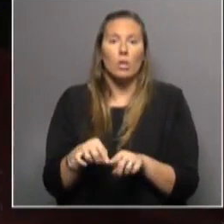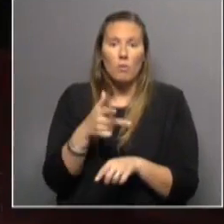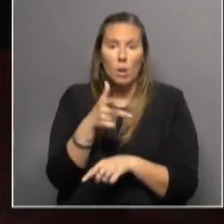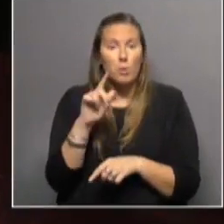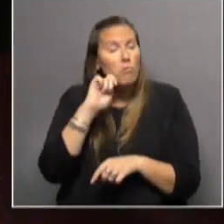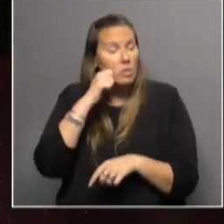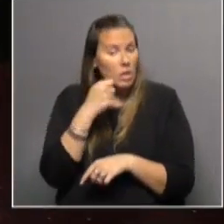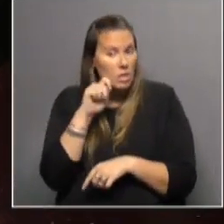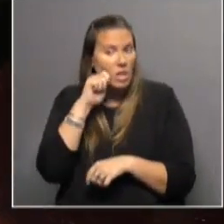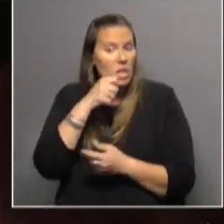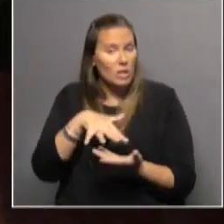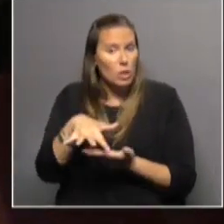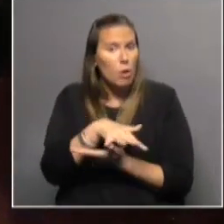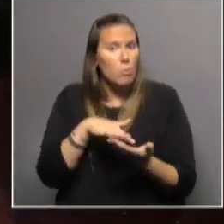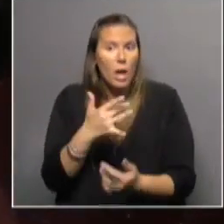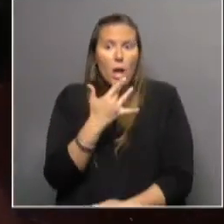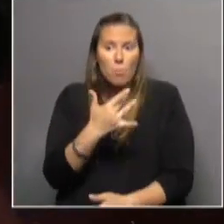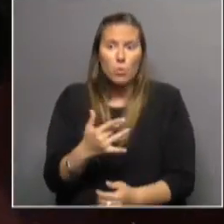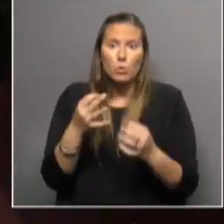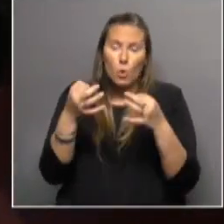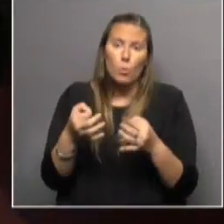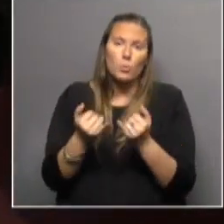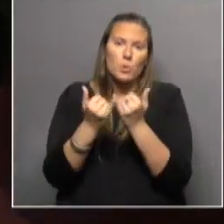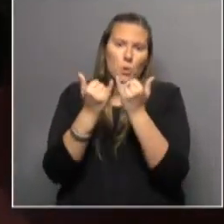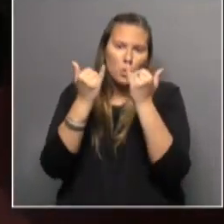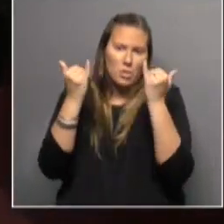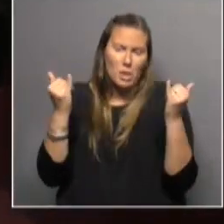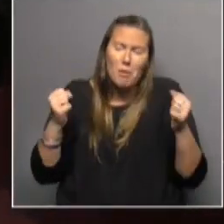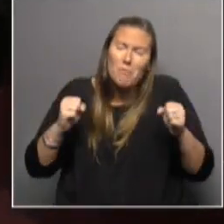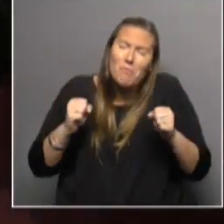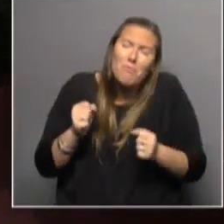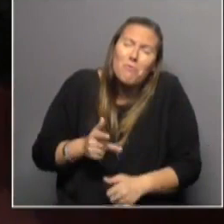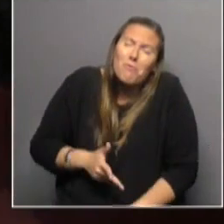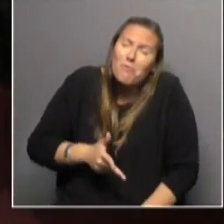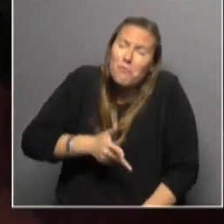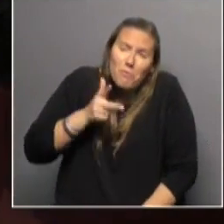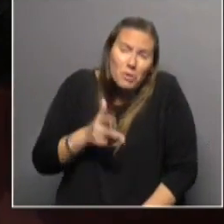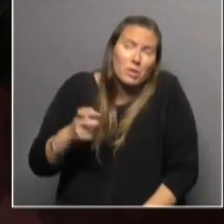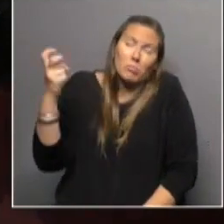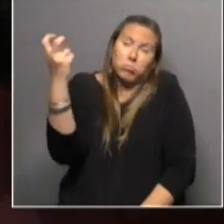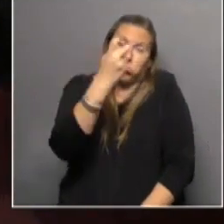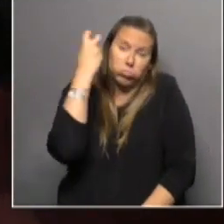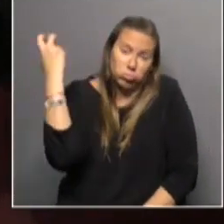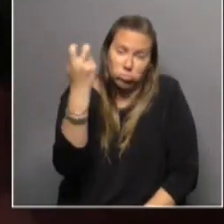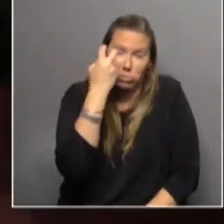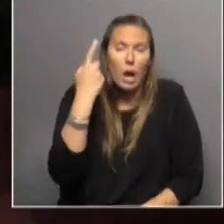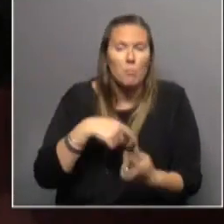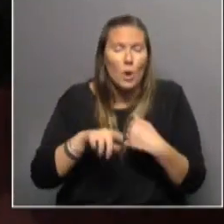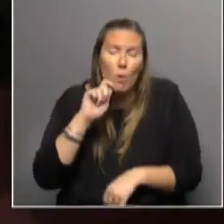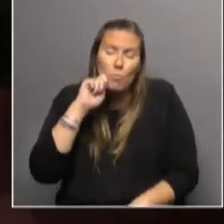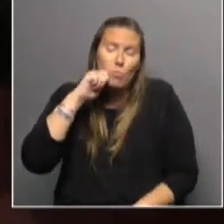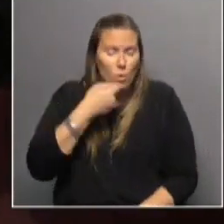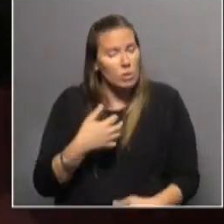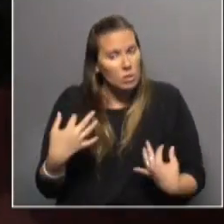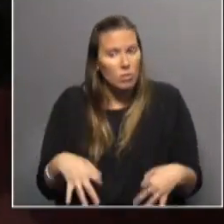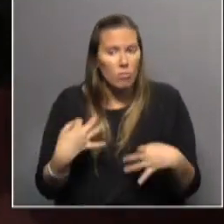viste qué lindo que está, ¿no? Este punto nos tocó un día tremendamente frío, con viento. estaba un poquito. Pero está muy lindo el parque